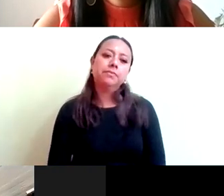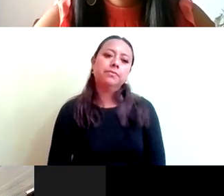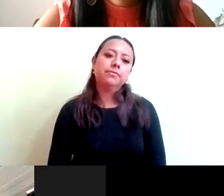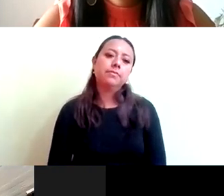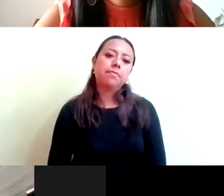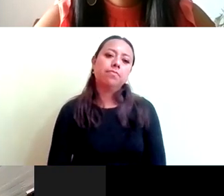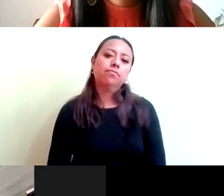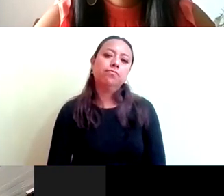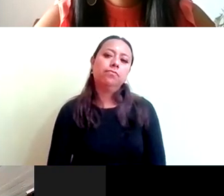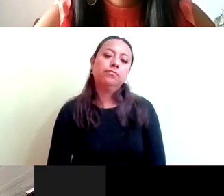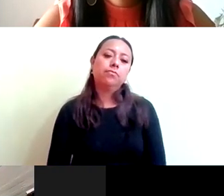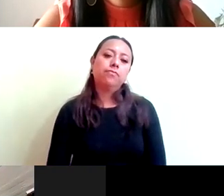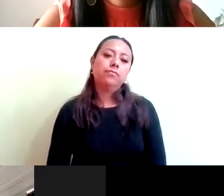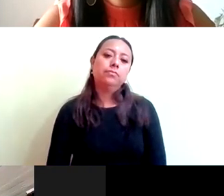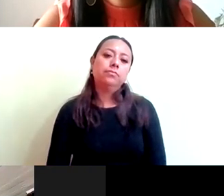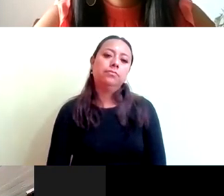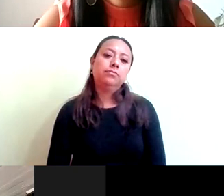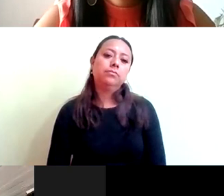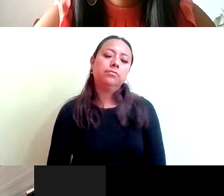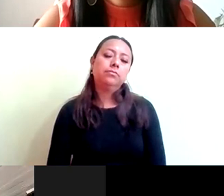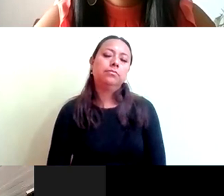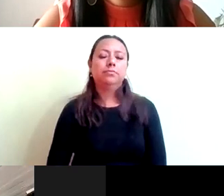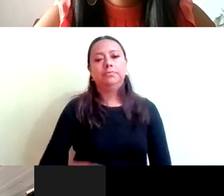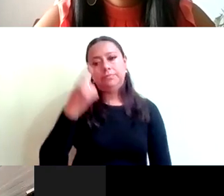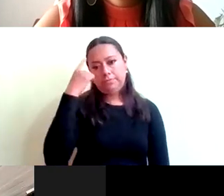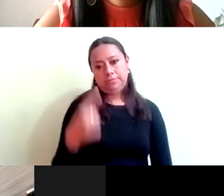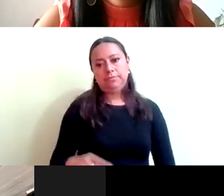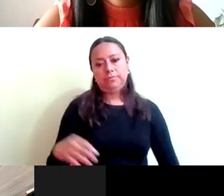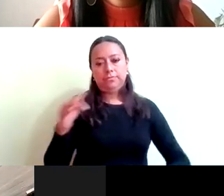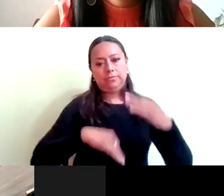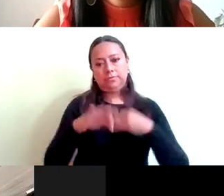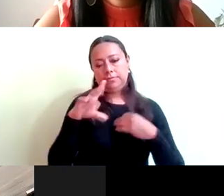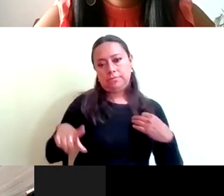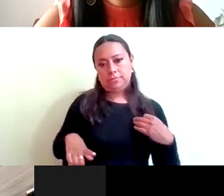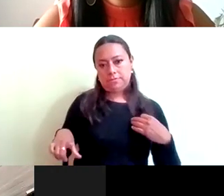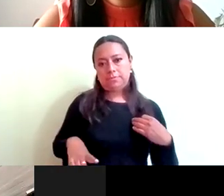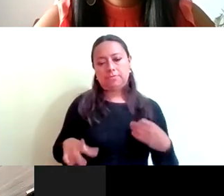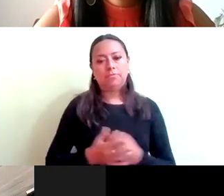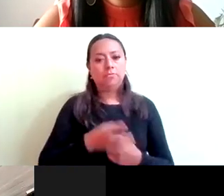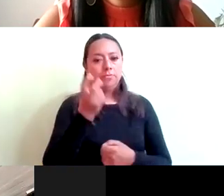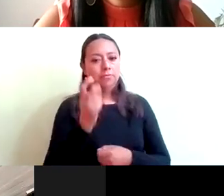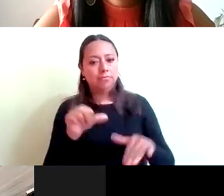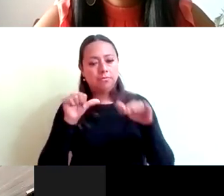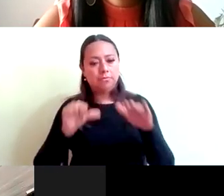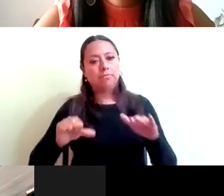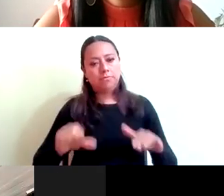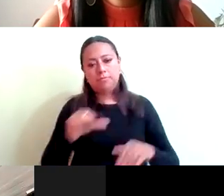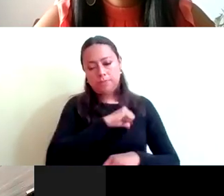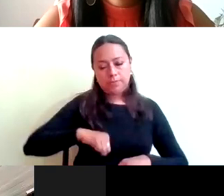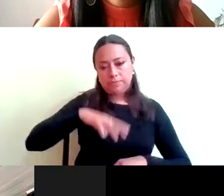la posibilidad incluso de que los gobernantes de estas 16 alcaldías